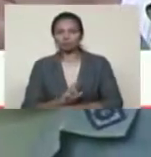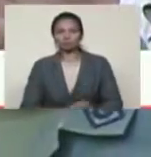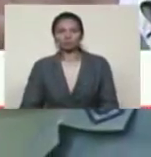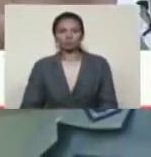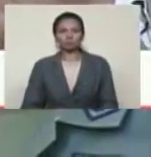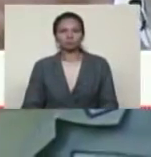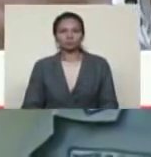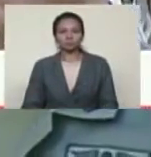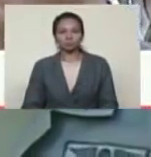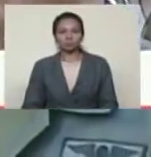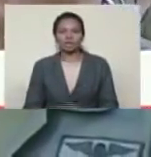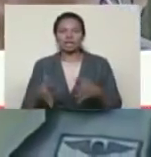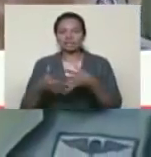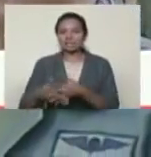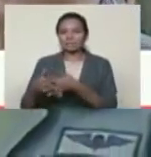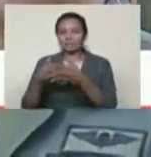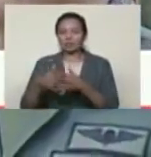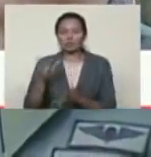Y si el imperio